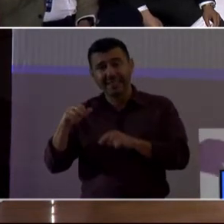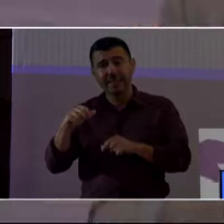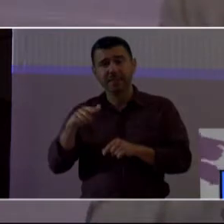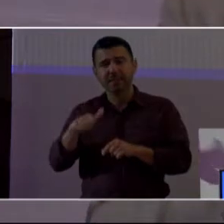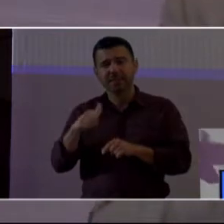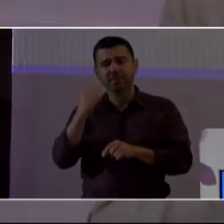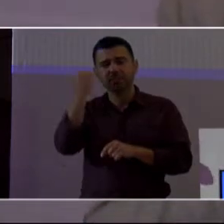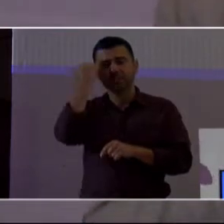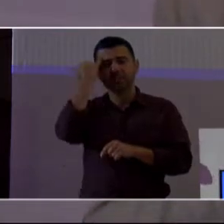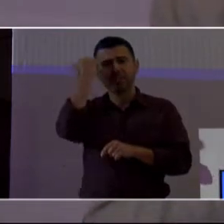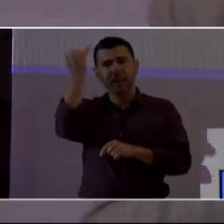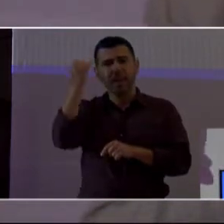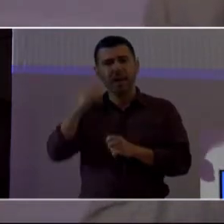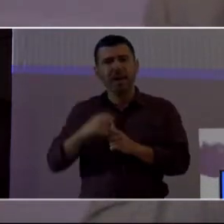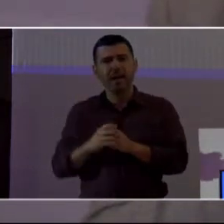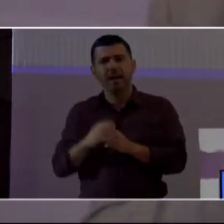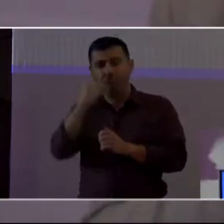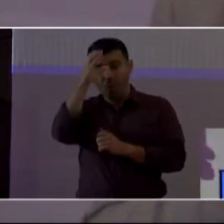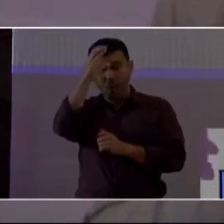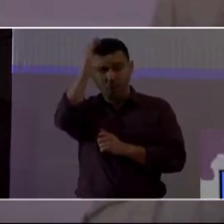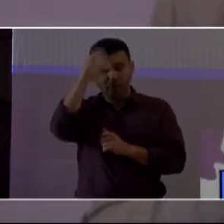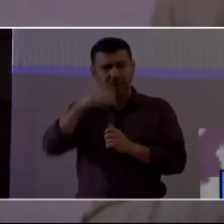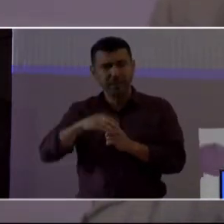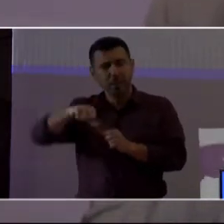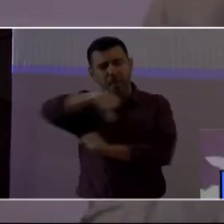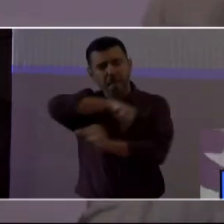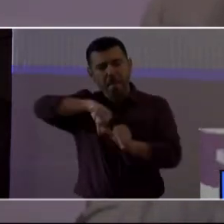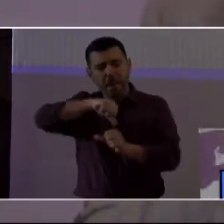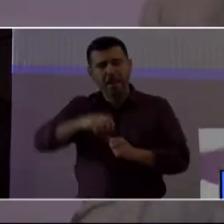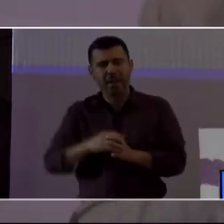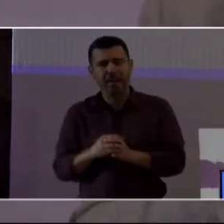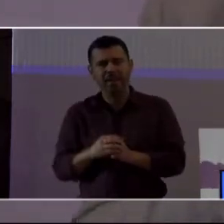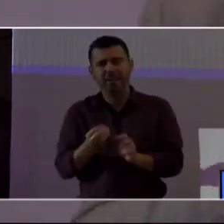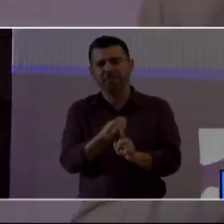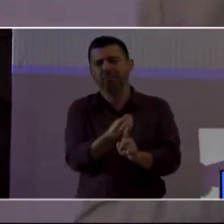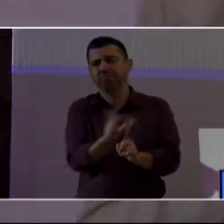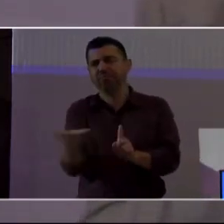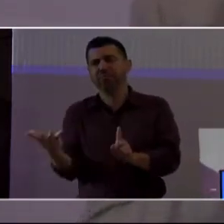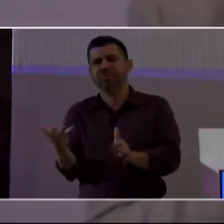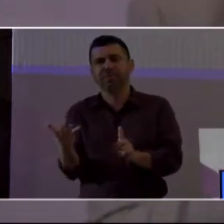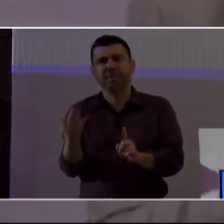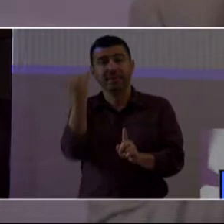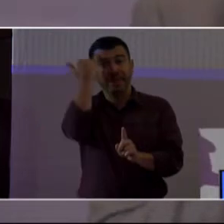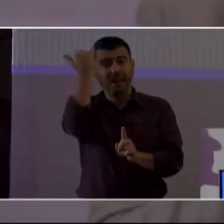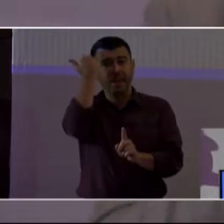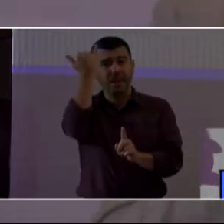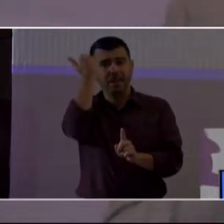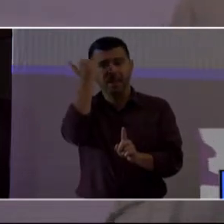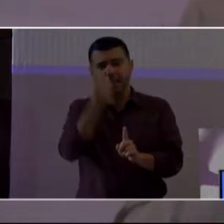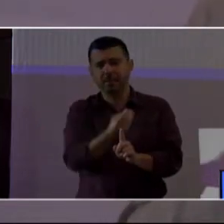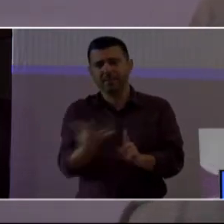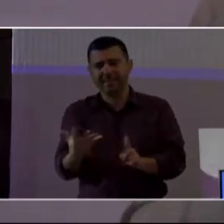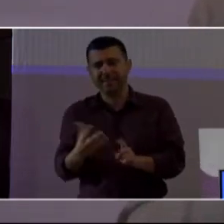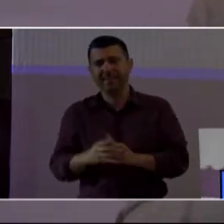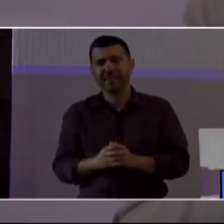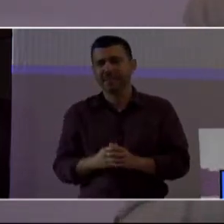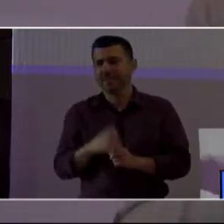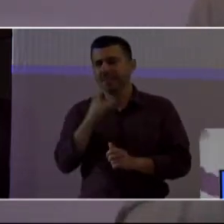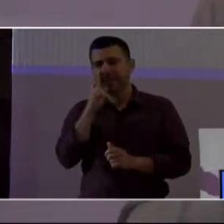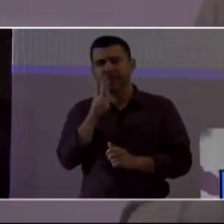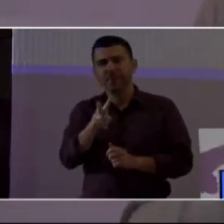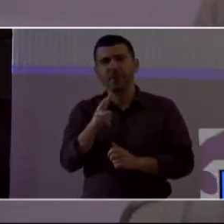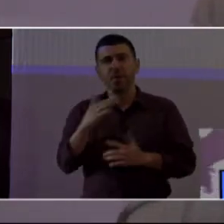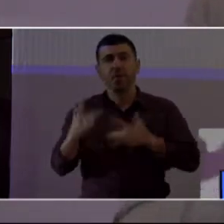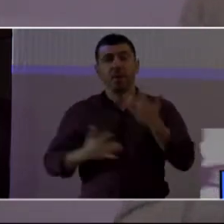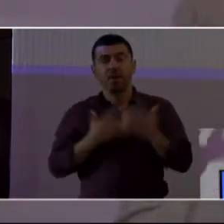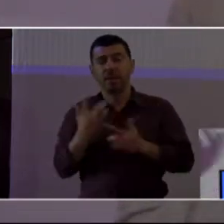parque, unas ideas muy divergentes. Nosotros miramos el entretenimiento en algún momento